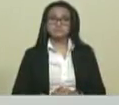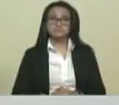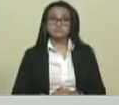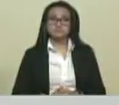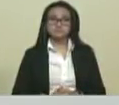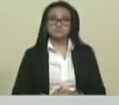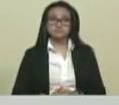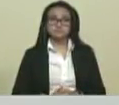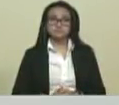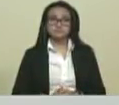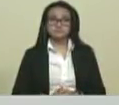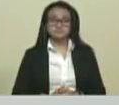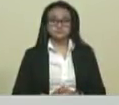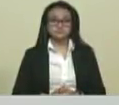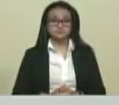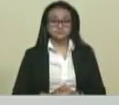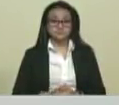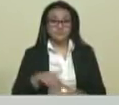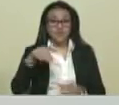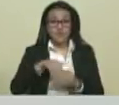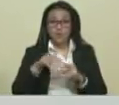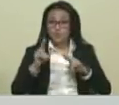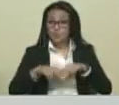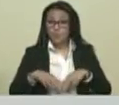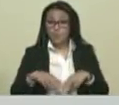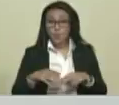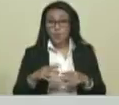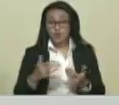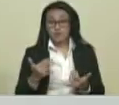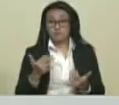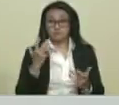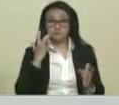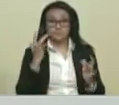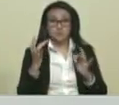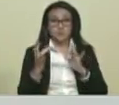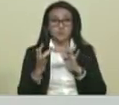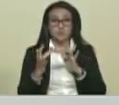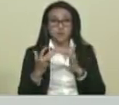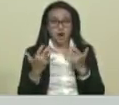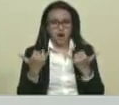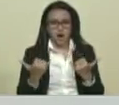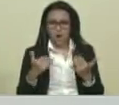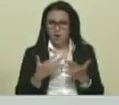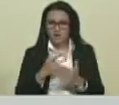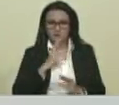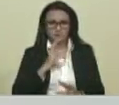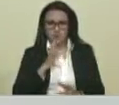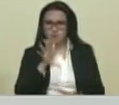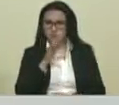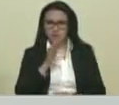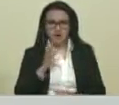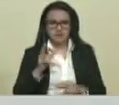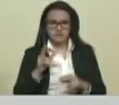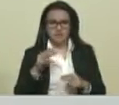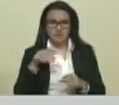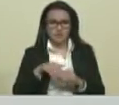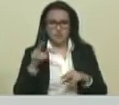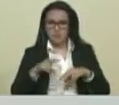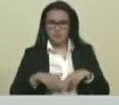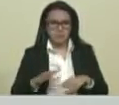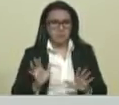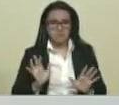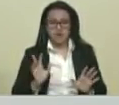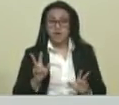te recuerdo, votos nulos los sabremos cuando haya transmisión. Todavía no tenemos resultados. La gente está votando.